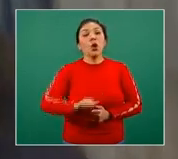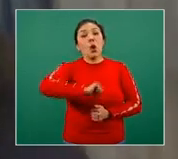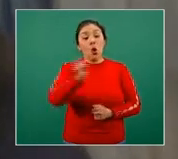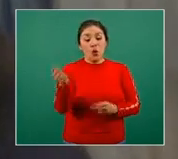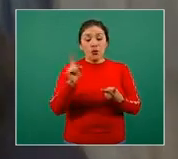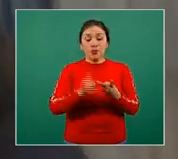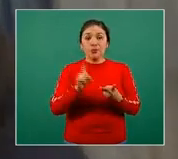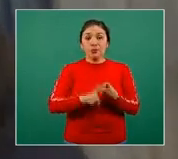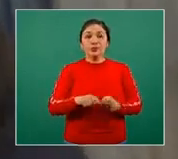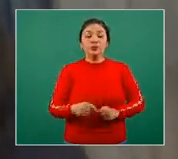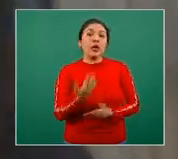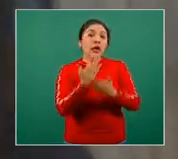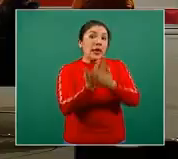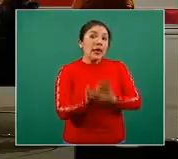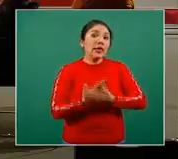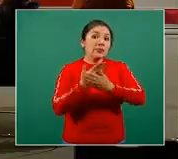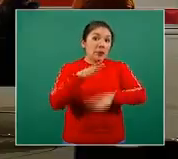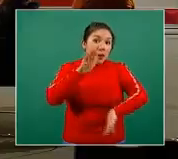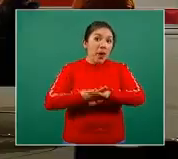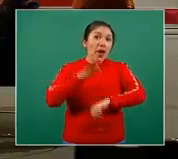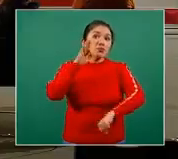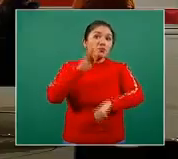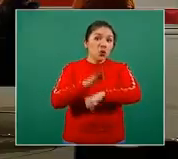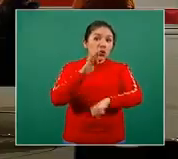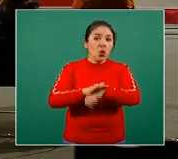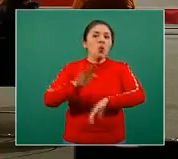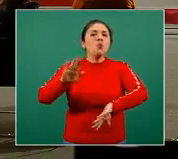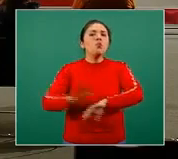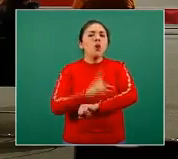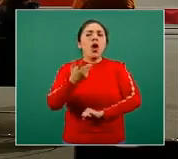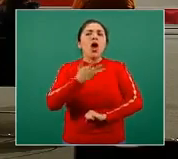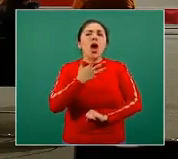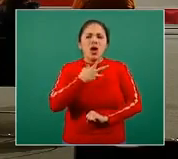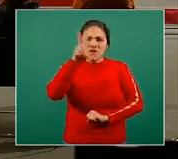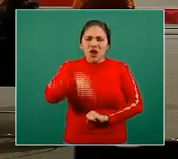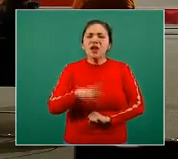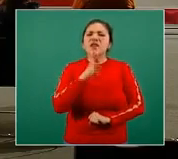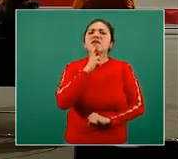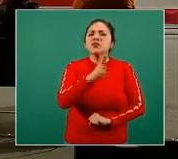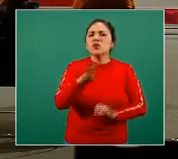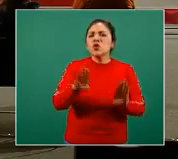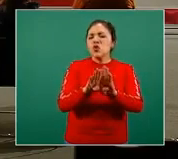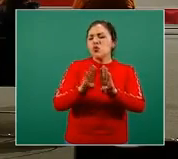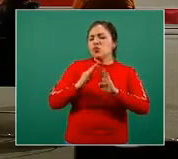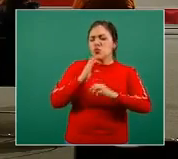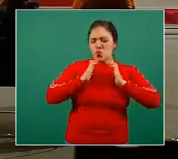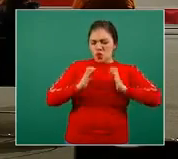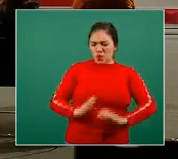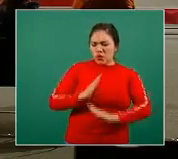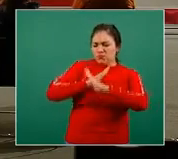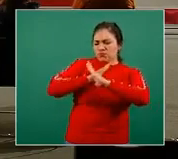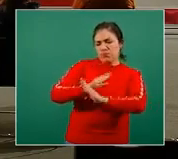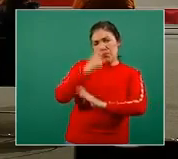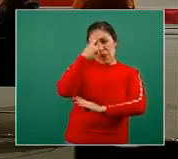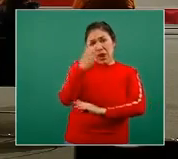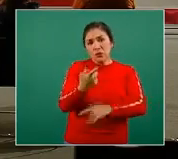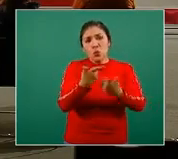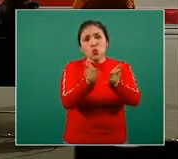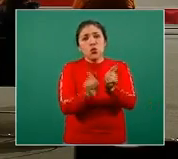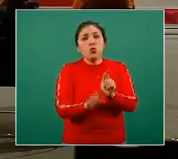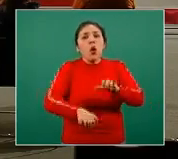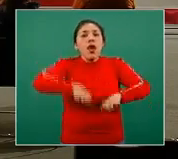parte, también se espera protección, dado que se observa una respuesta inmune en este grupo de edad. Es decir, hay